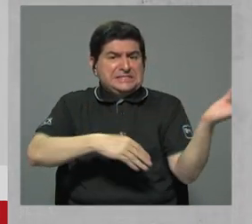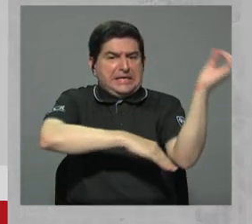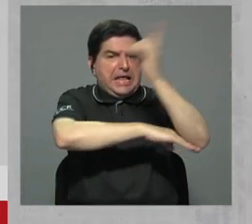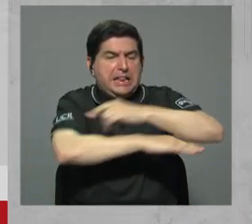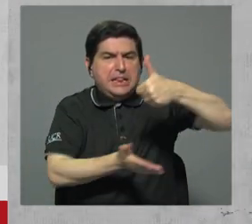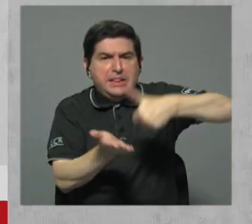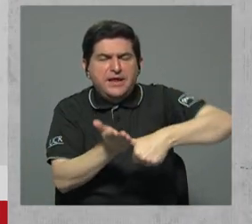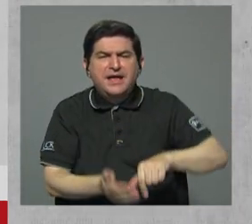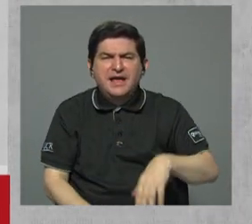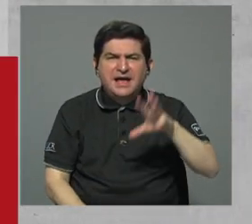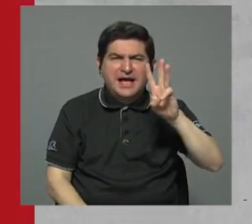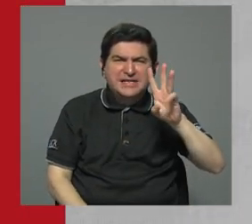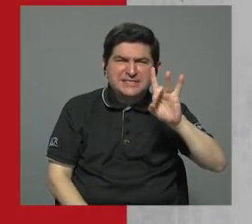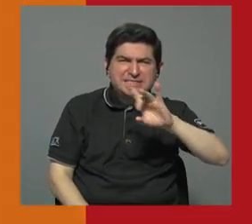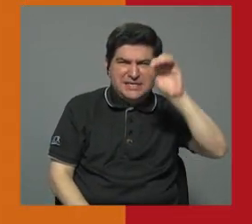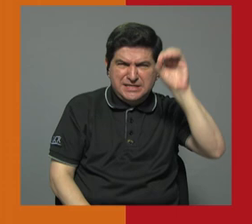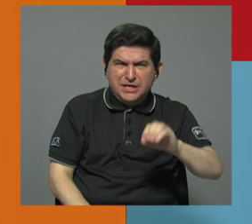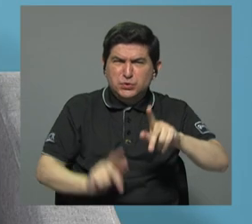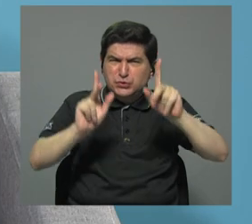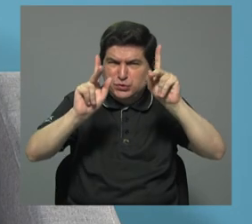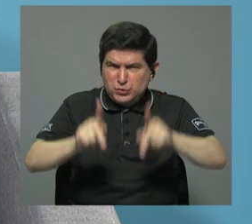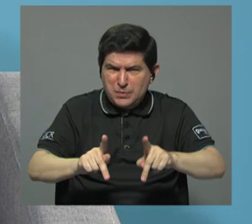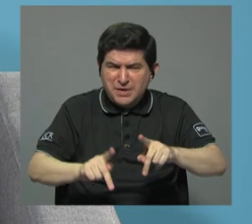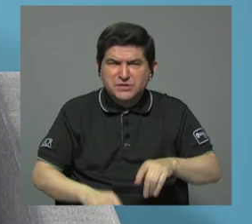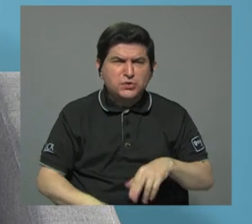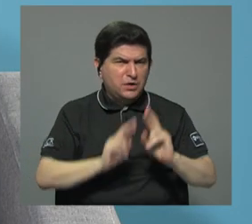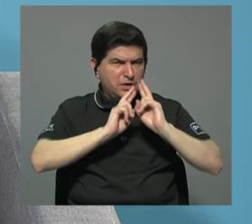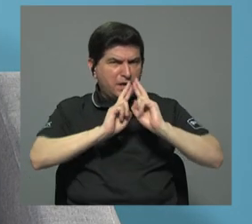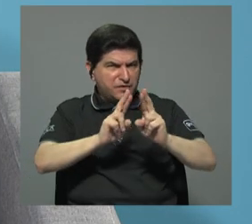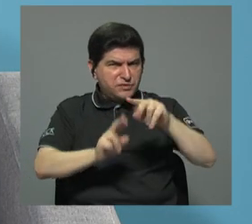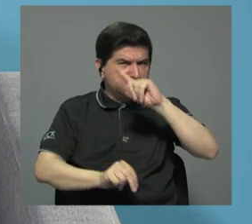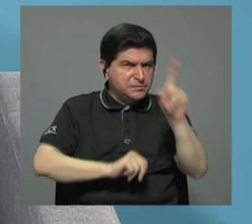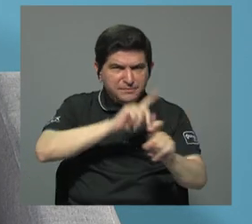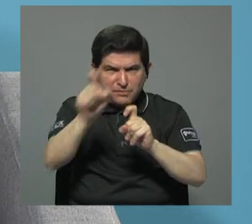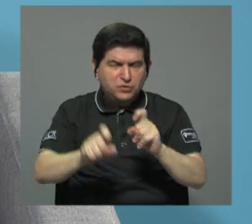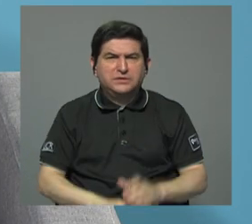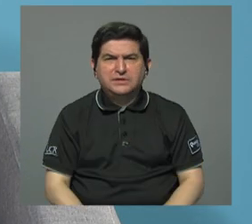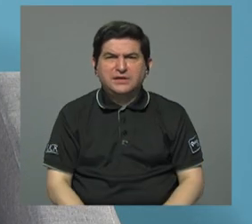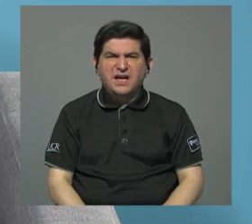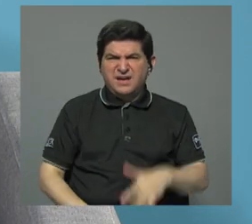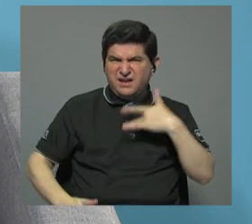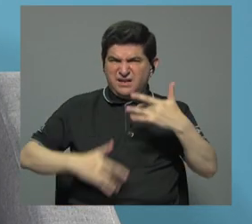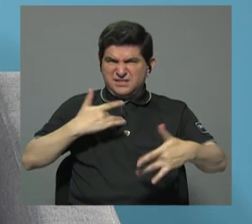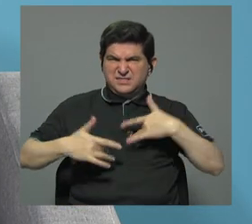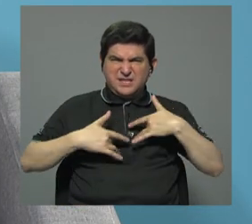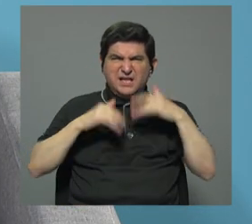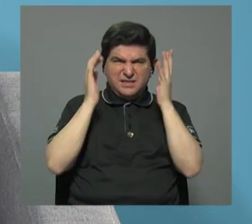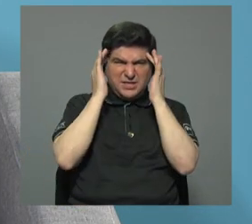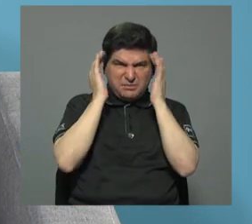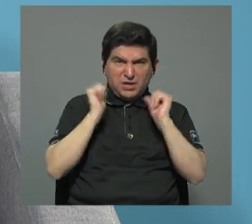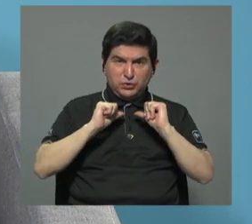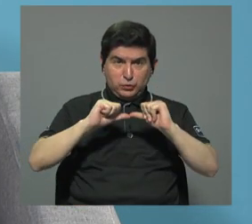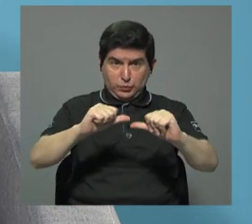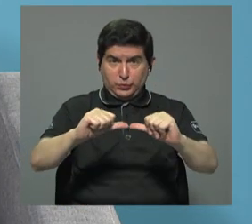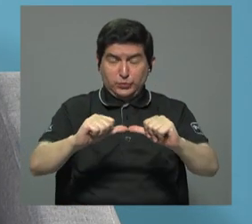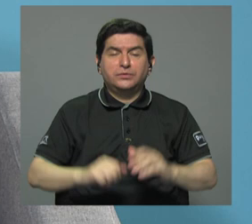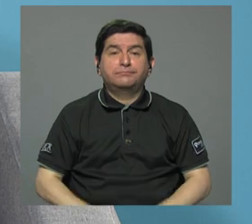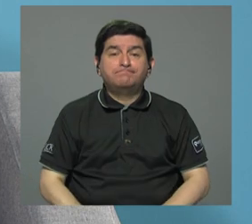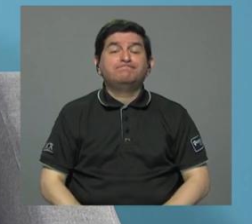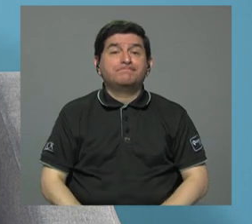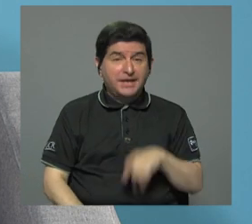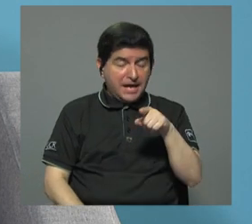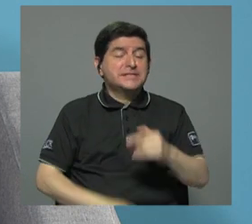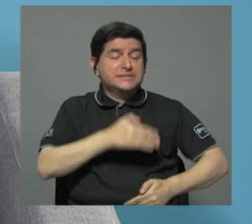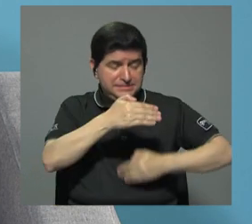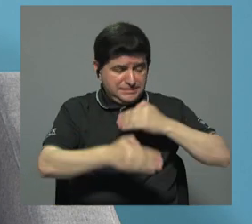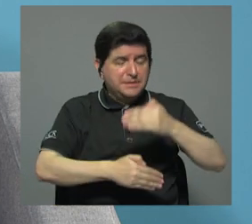Un 68% de las personas encuestadas continúa tiene ese sentimiento de preocupación. Efectivamente. Y esto es una tendencia que